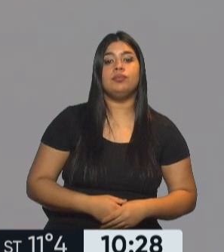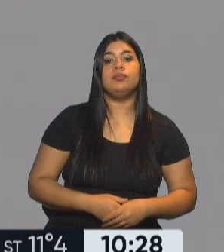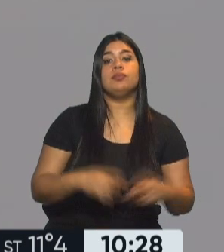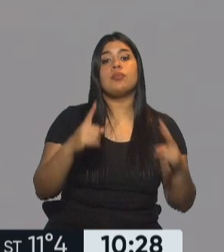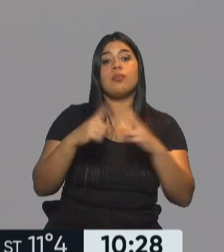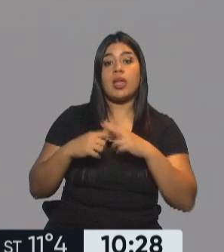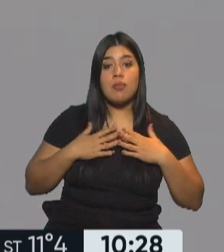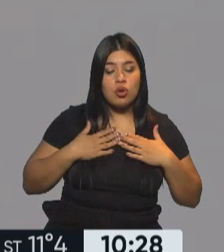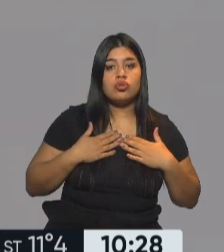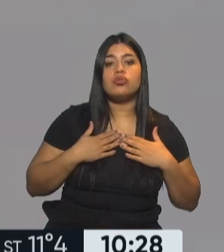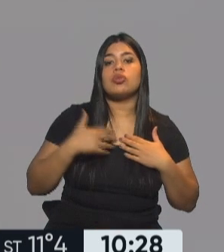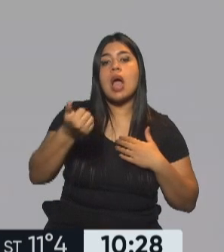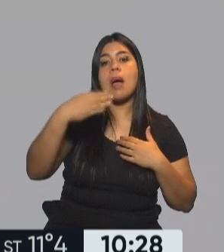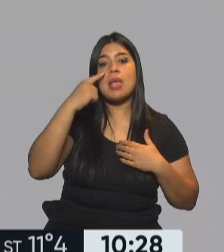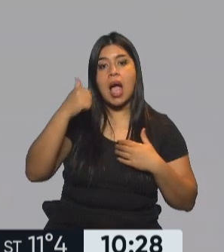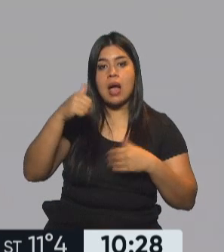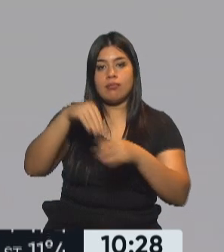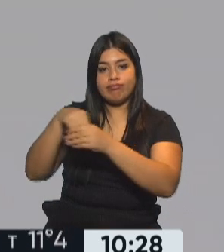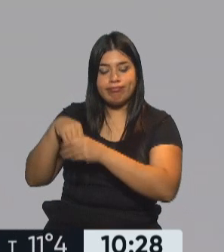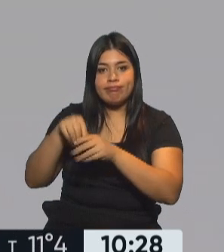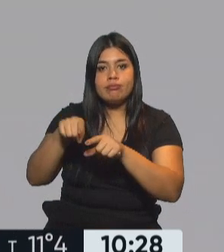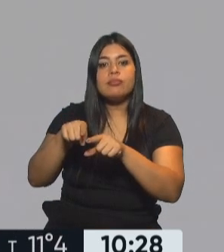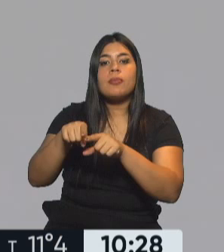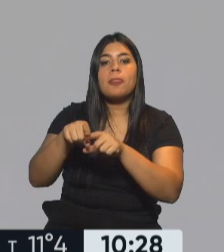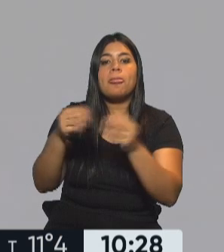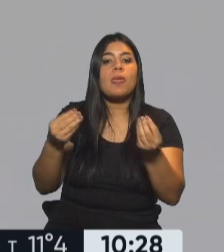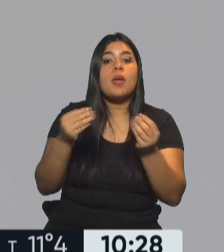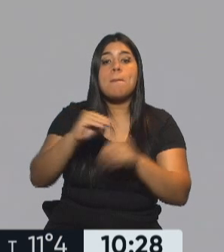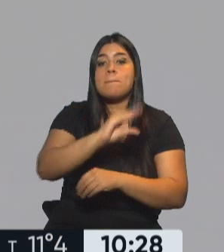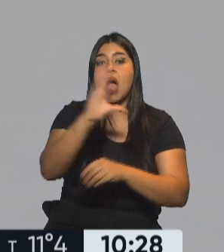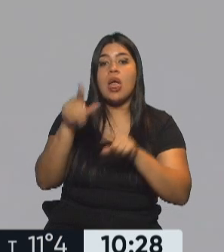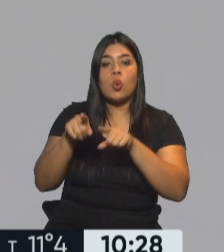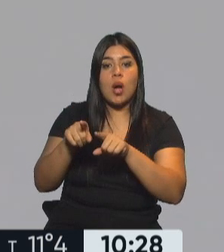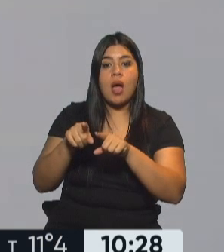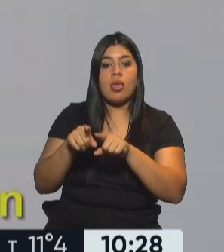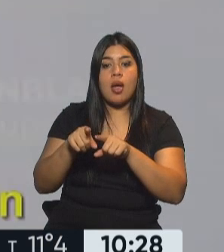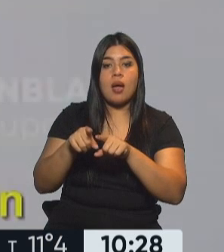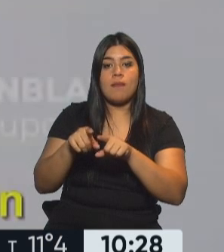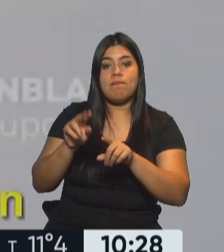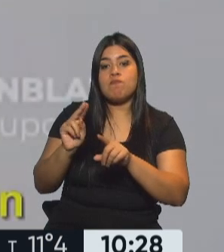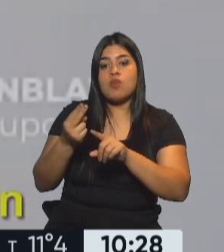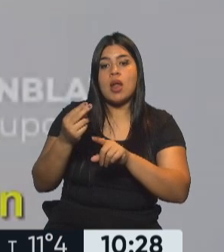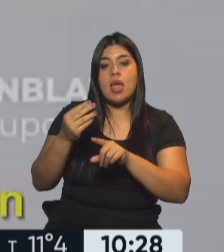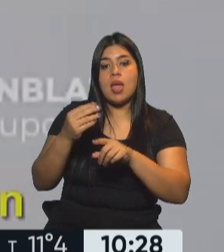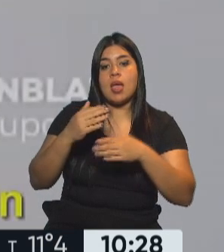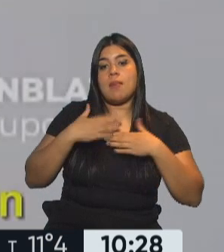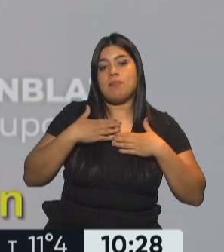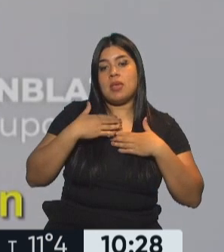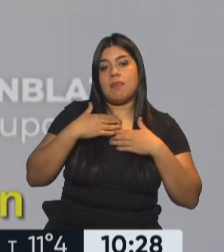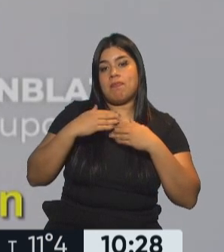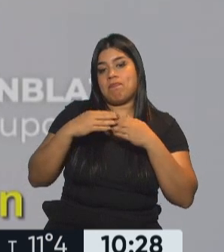estaban en la AMIA porque esa madrugada falleció mi Yeide y fueron a hacer el